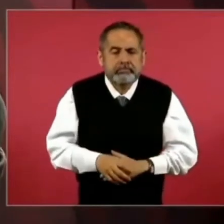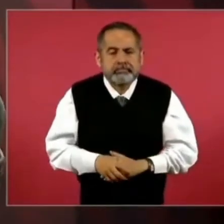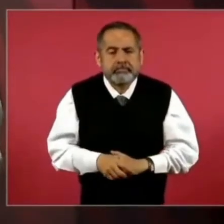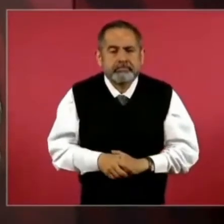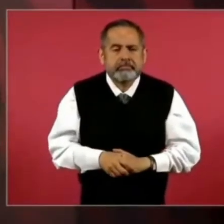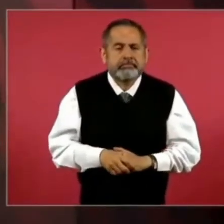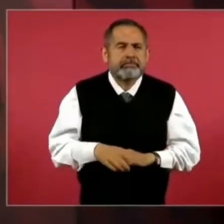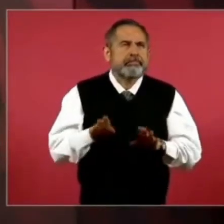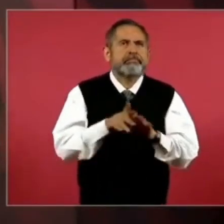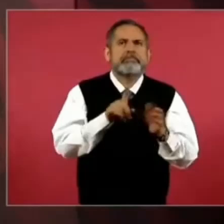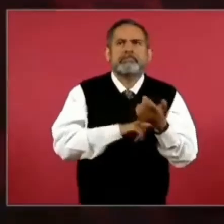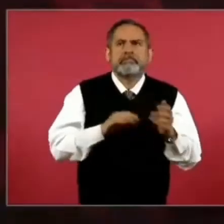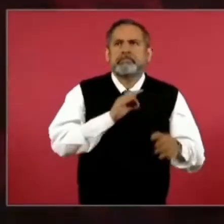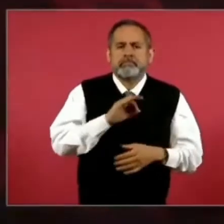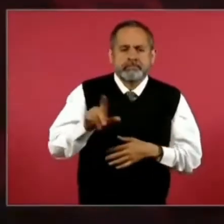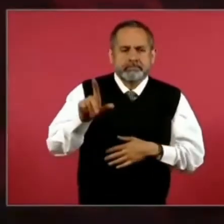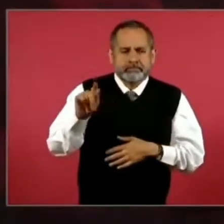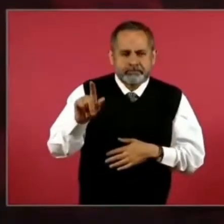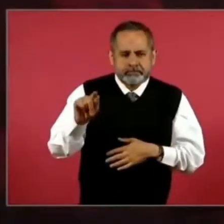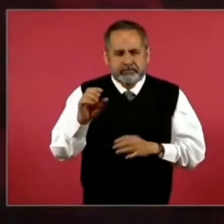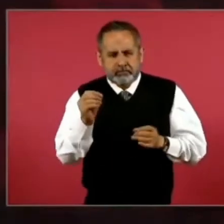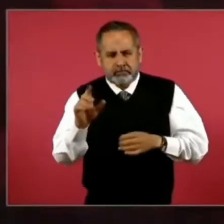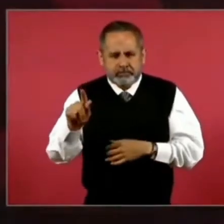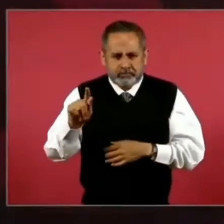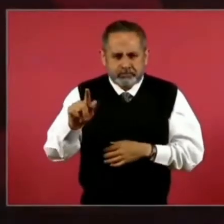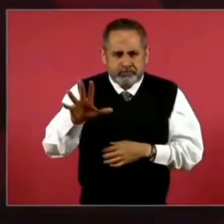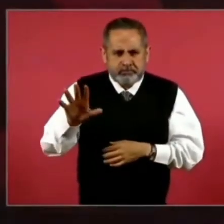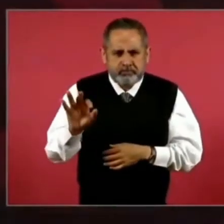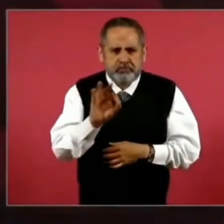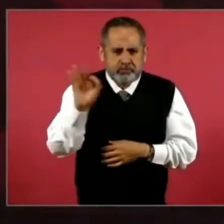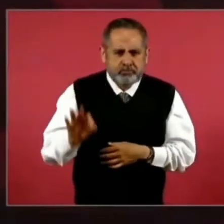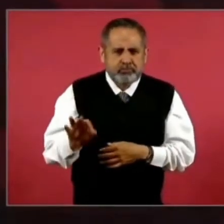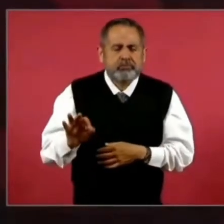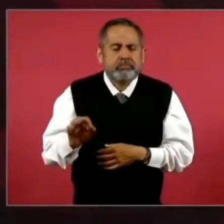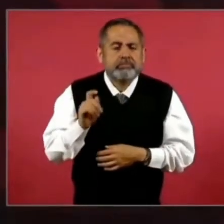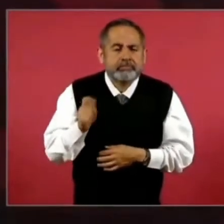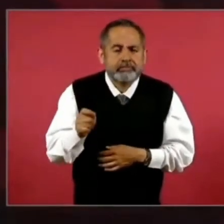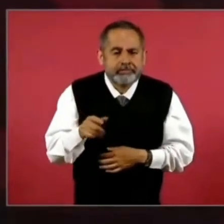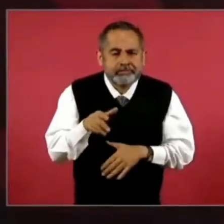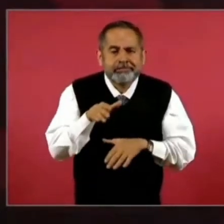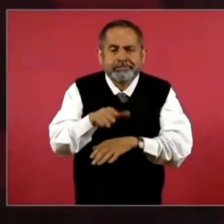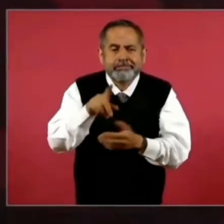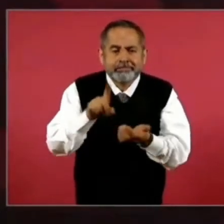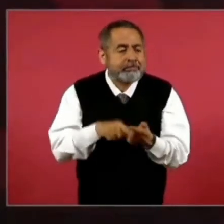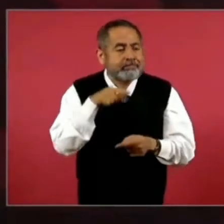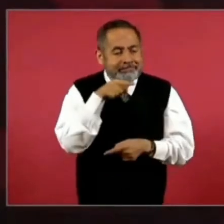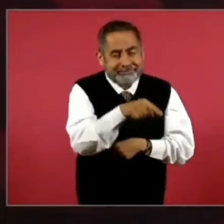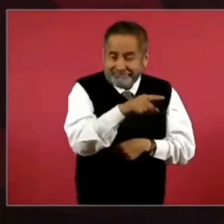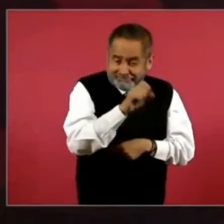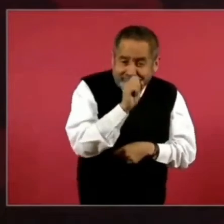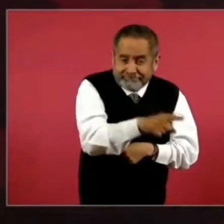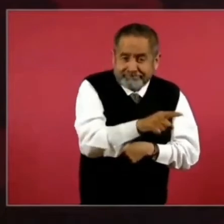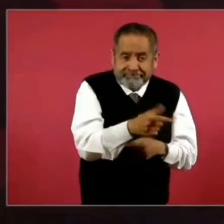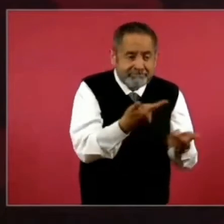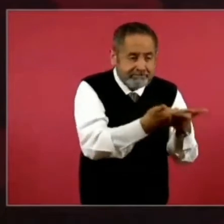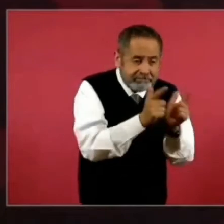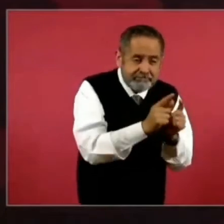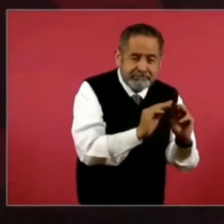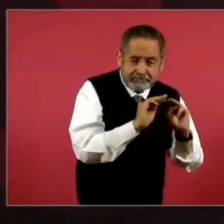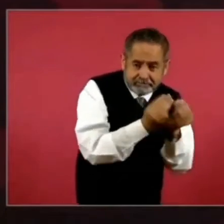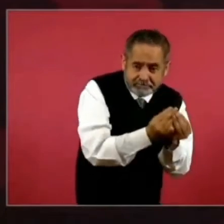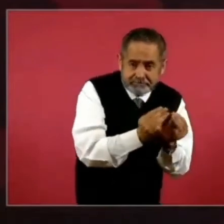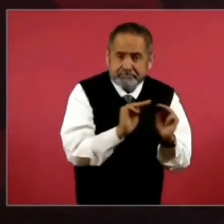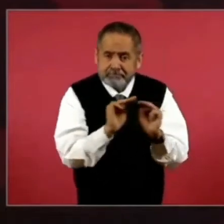como el 70%, 75%, tiene que ver con enfrentamientos de